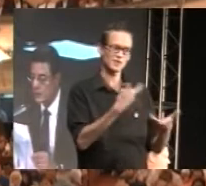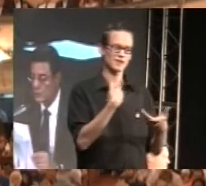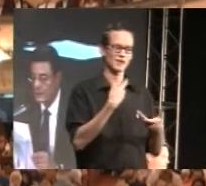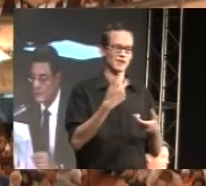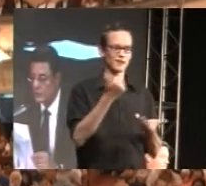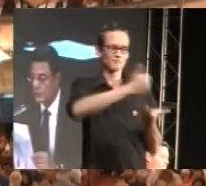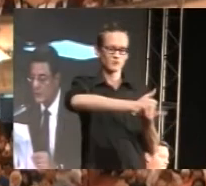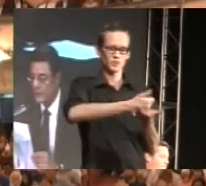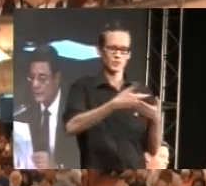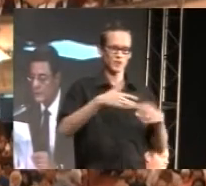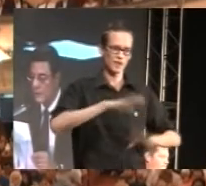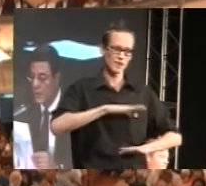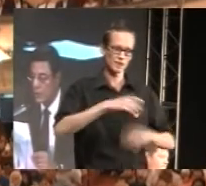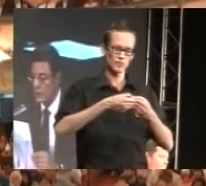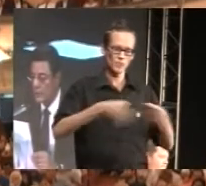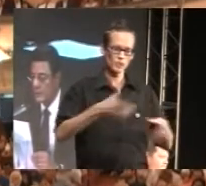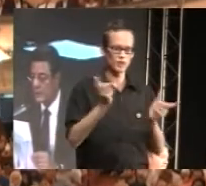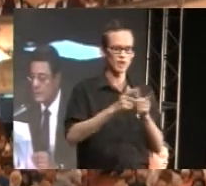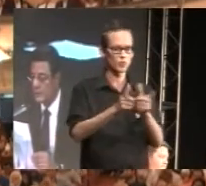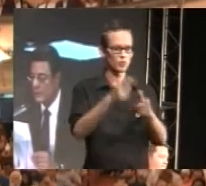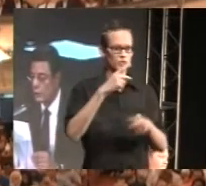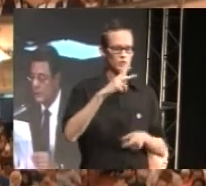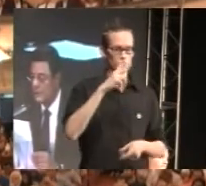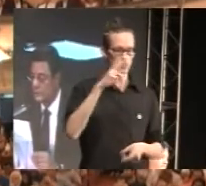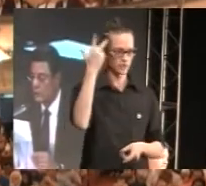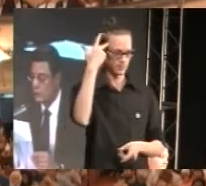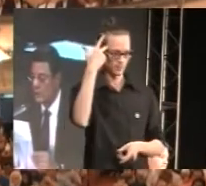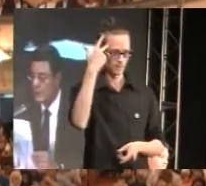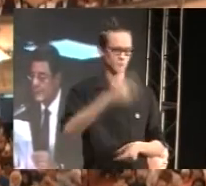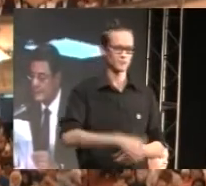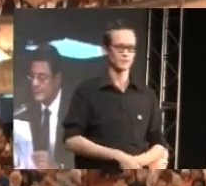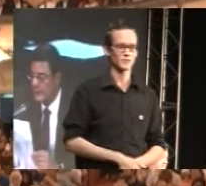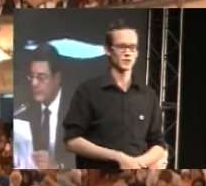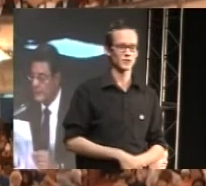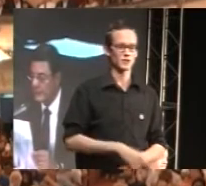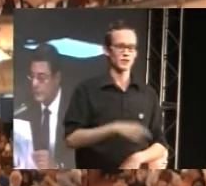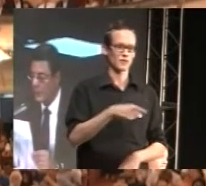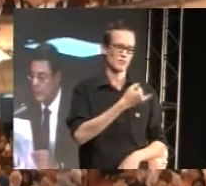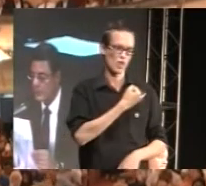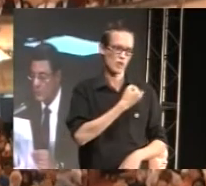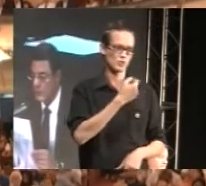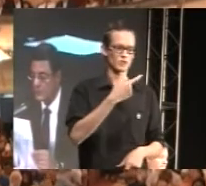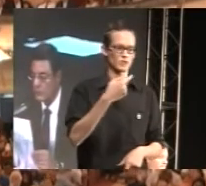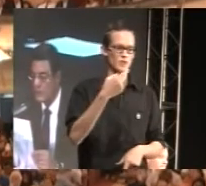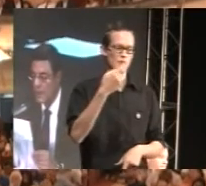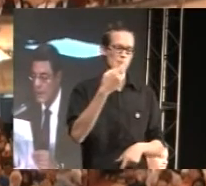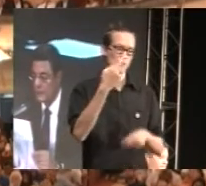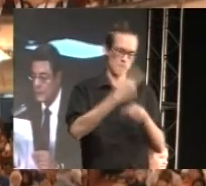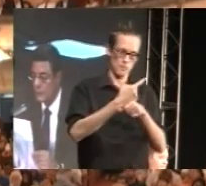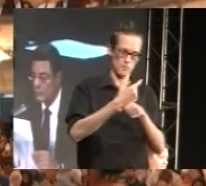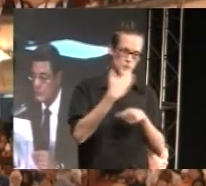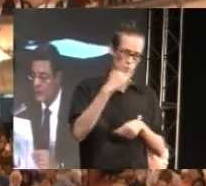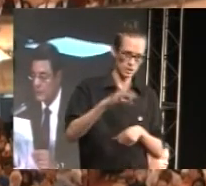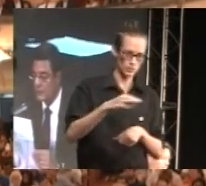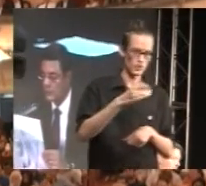de apertura de sesiones ordinarias correspondientes al periodo 2018, que se realizará este jueves 1 de marzo en el